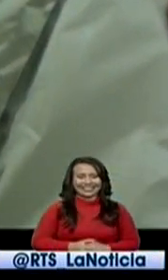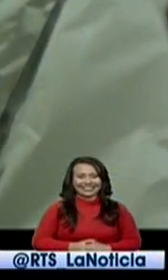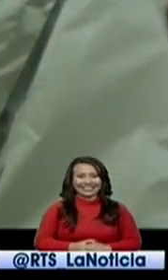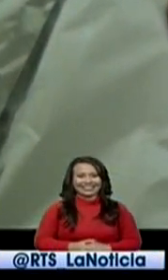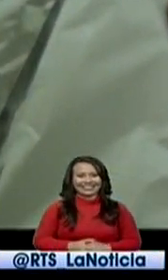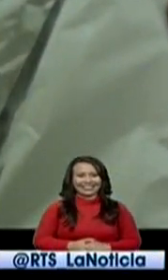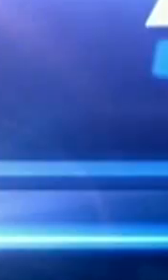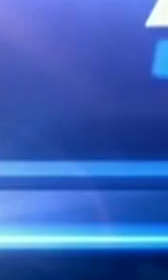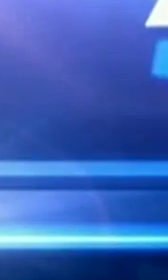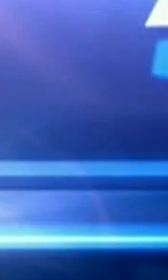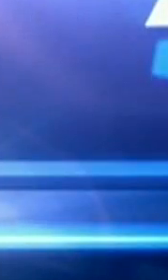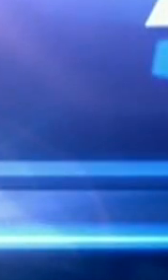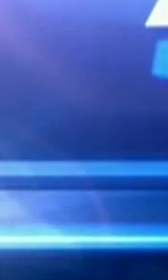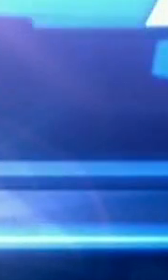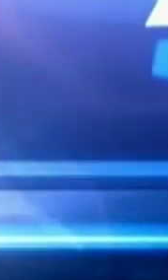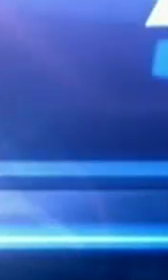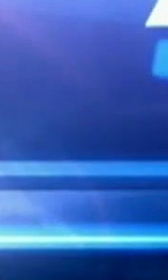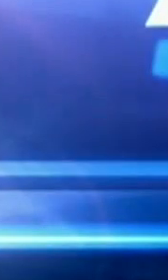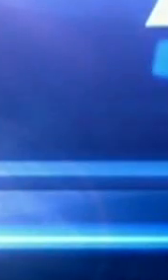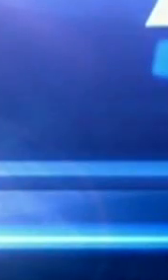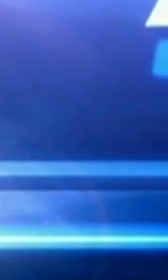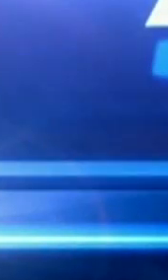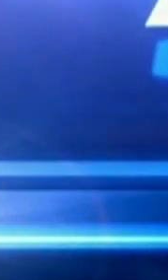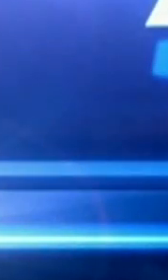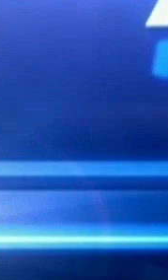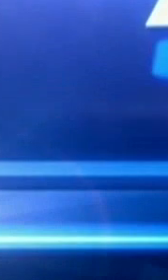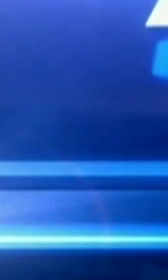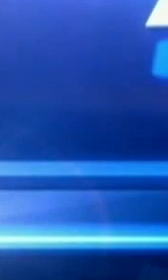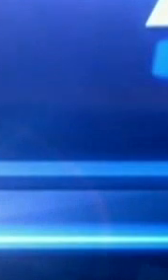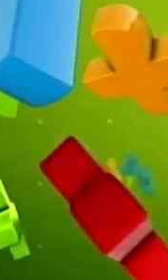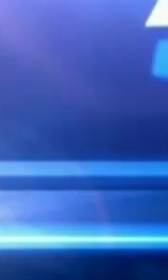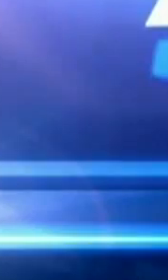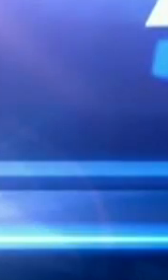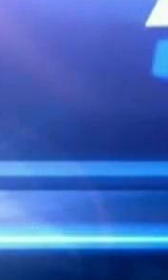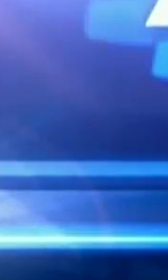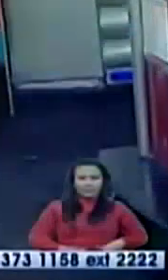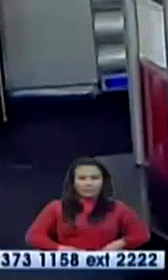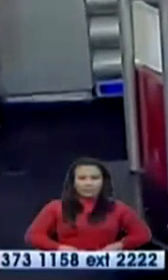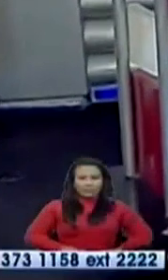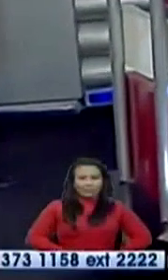La noticia siempre en la comunidad.